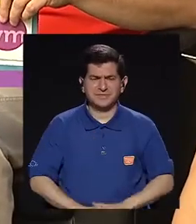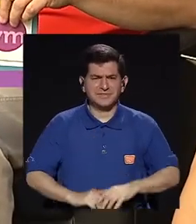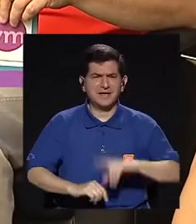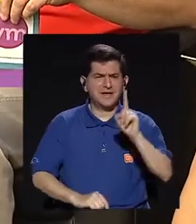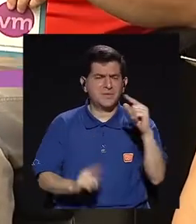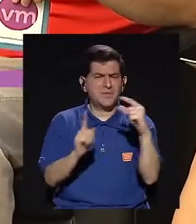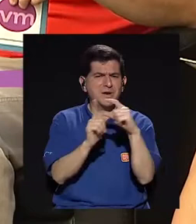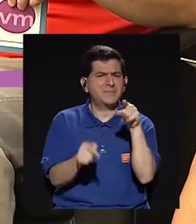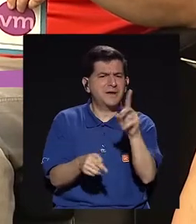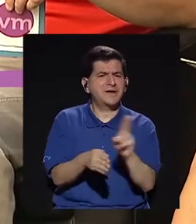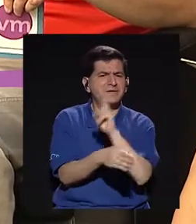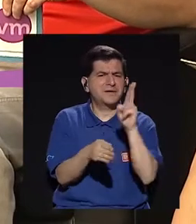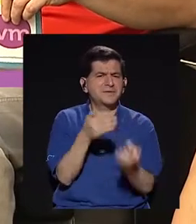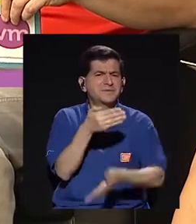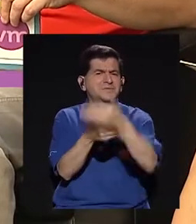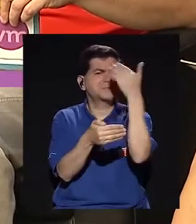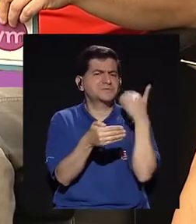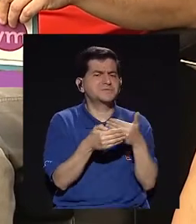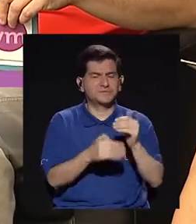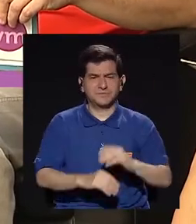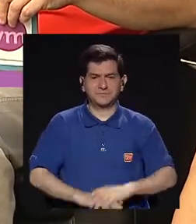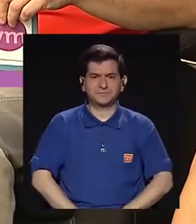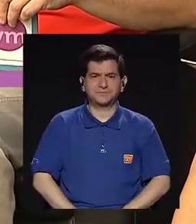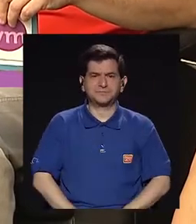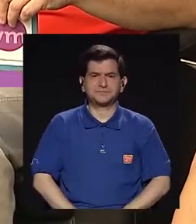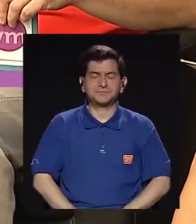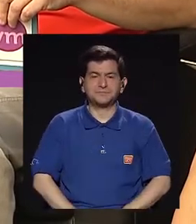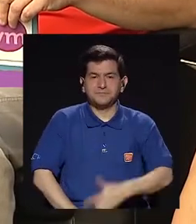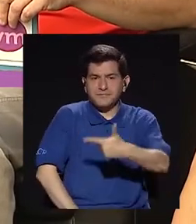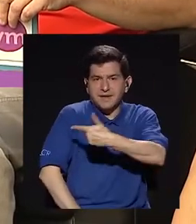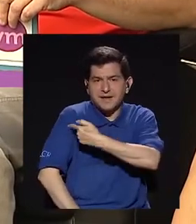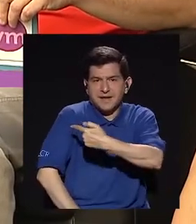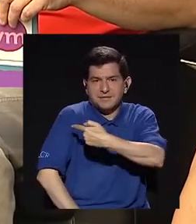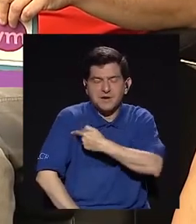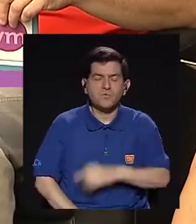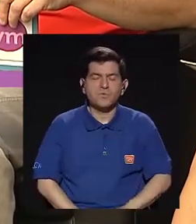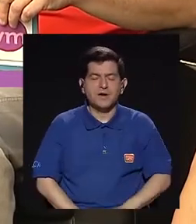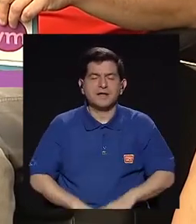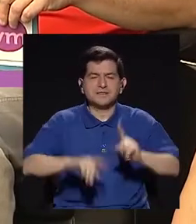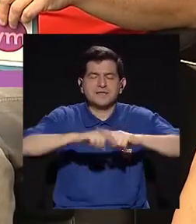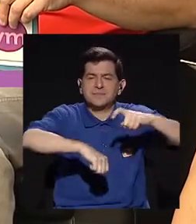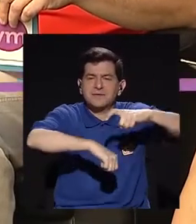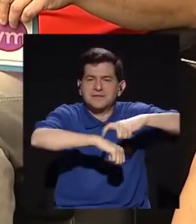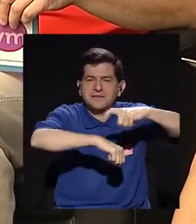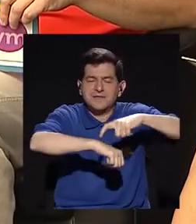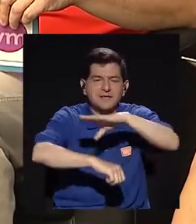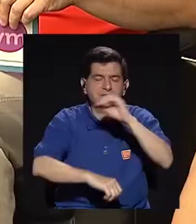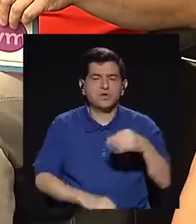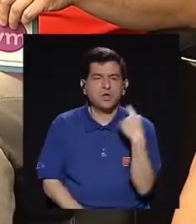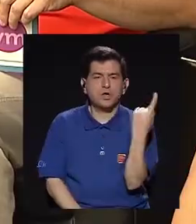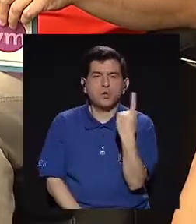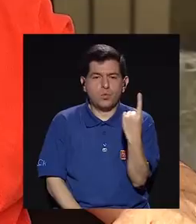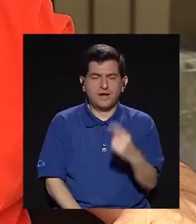más sobre un término que usted utilizó ahora, y es que lo de vacunas estacionales